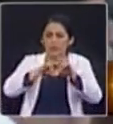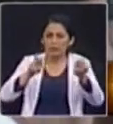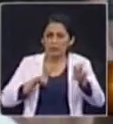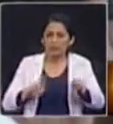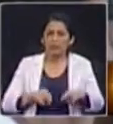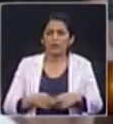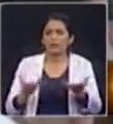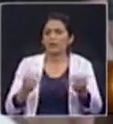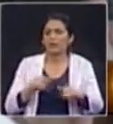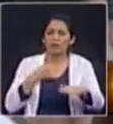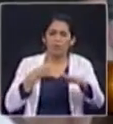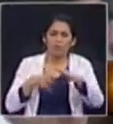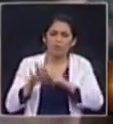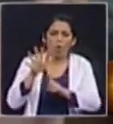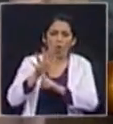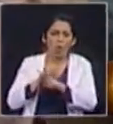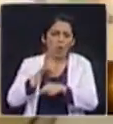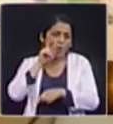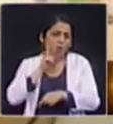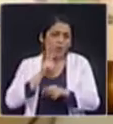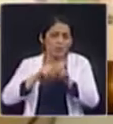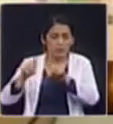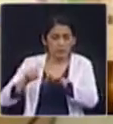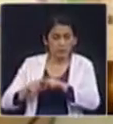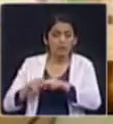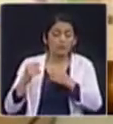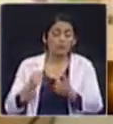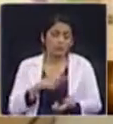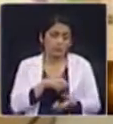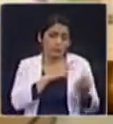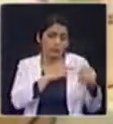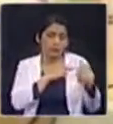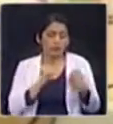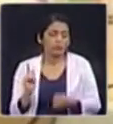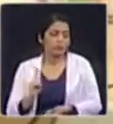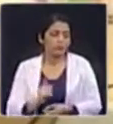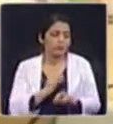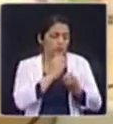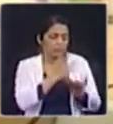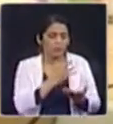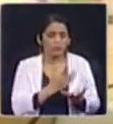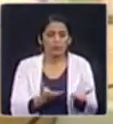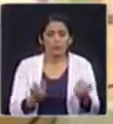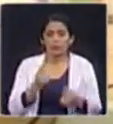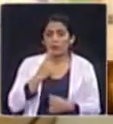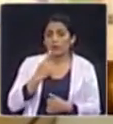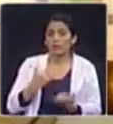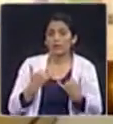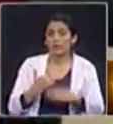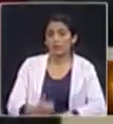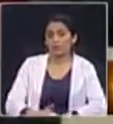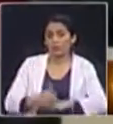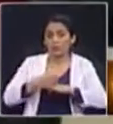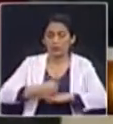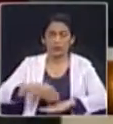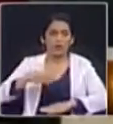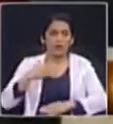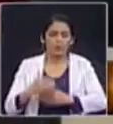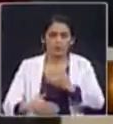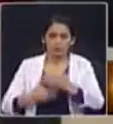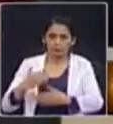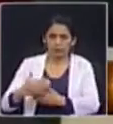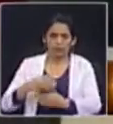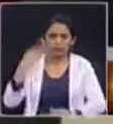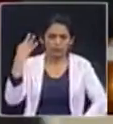contra de menores de edad. Aquí hizo una exposición de lo que la función judicial ha realizado dentro del proceso